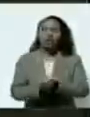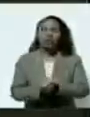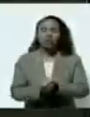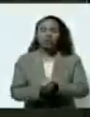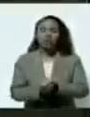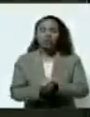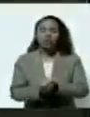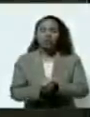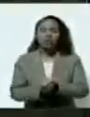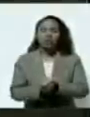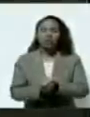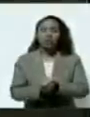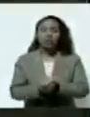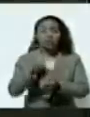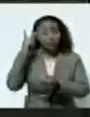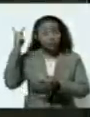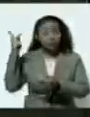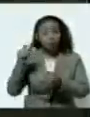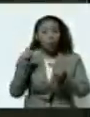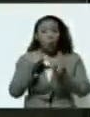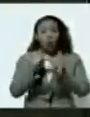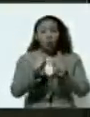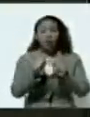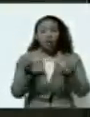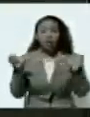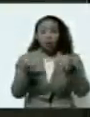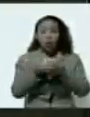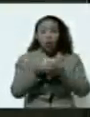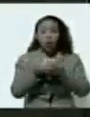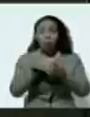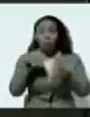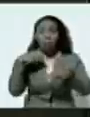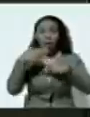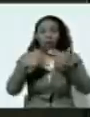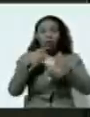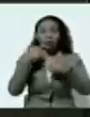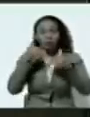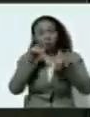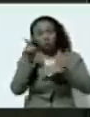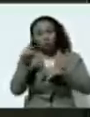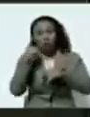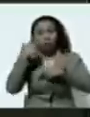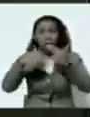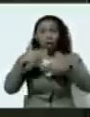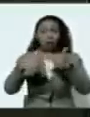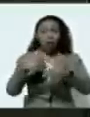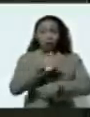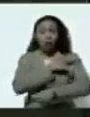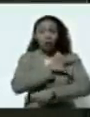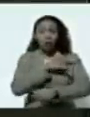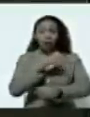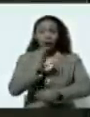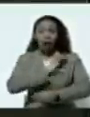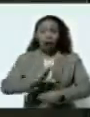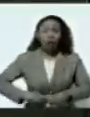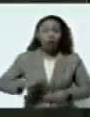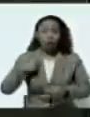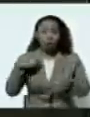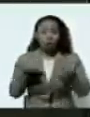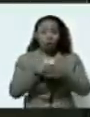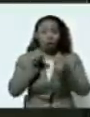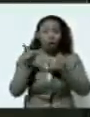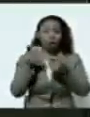si el psiquiatra se quiere seguir reuniendo con delincuentes. O sea, según tú, son delincuentes la gente de la Universidad Católica, porque yo me he reunido con ellos.